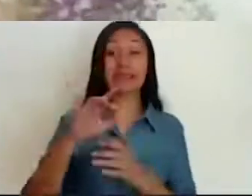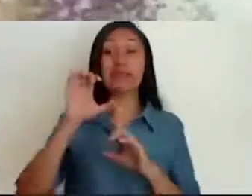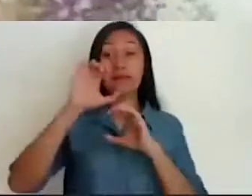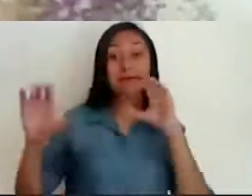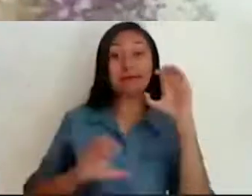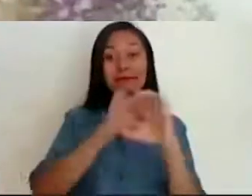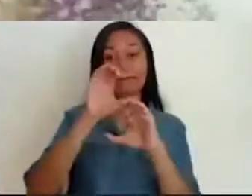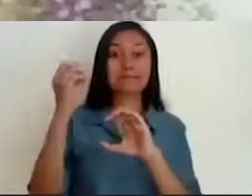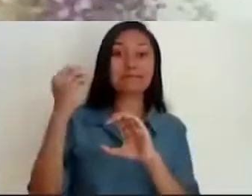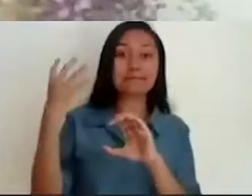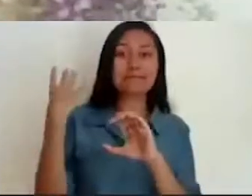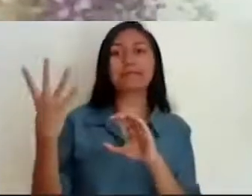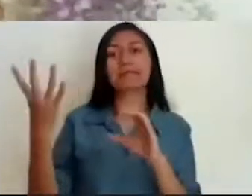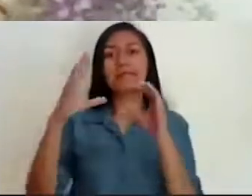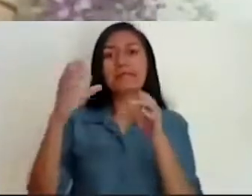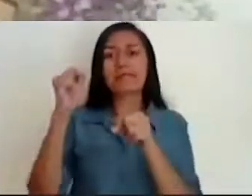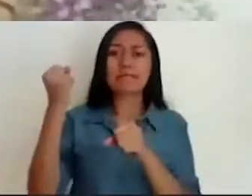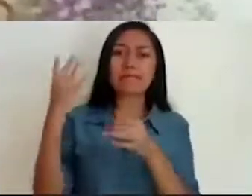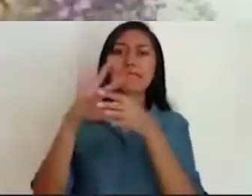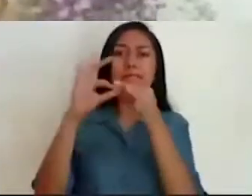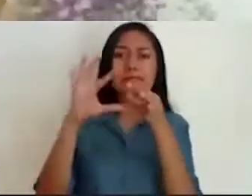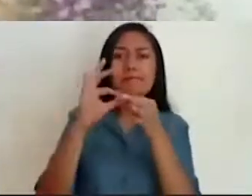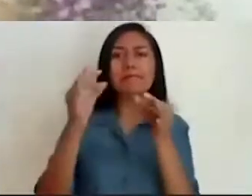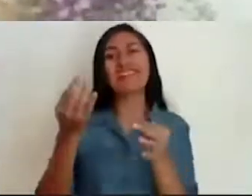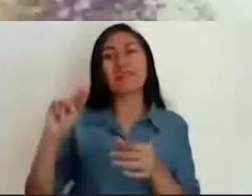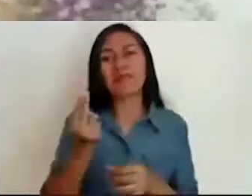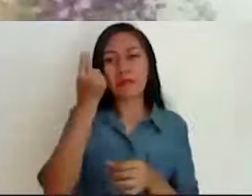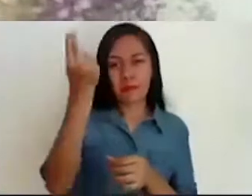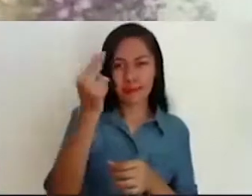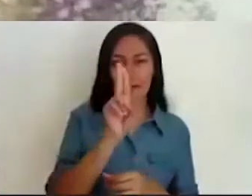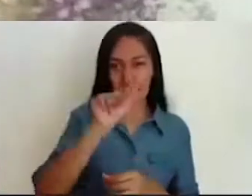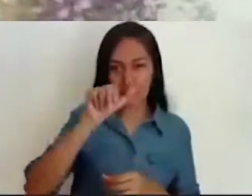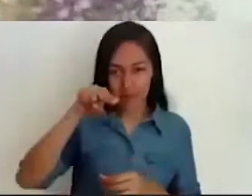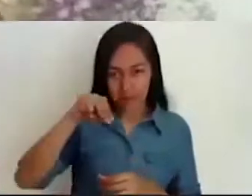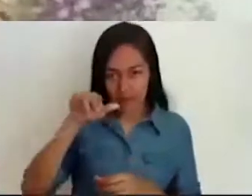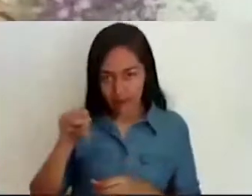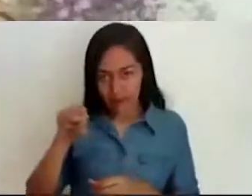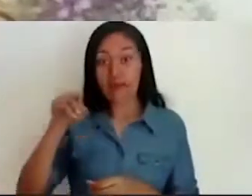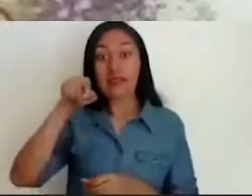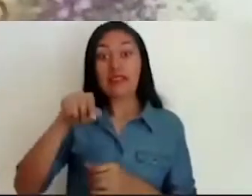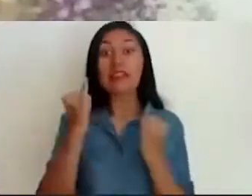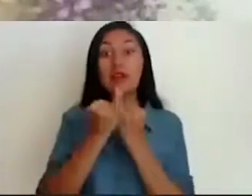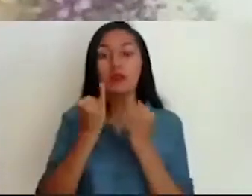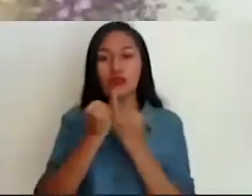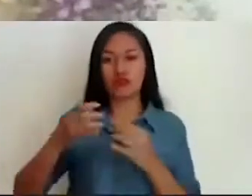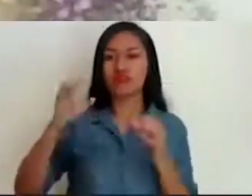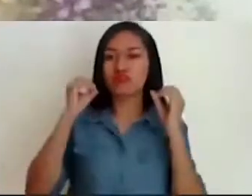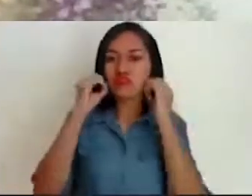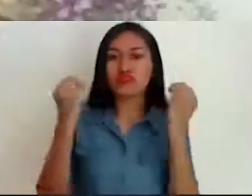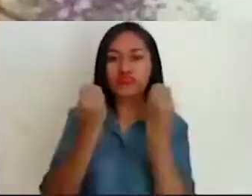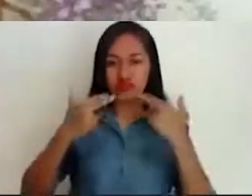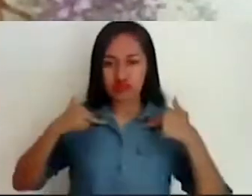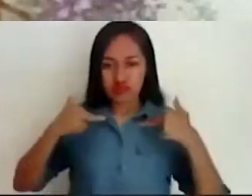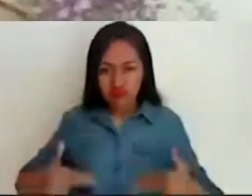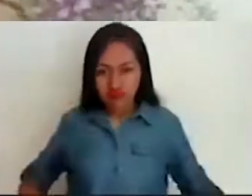seminario Ciudad y Pandemia que la Universidad Nacional Autónoma de México, con la Coordinación de Humanidades y a través del